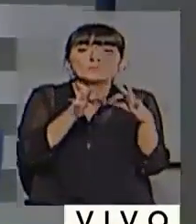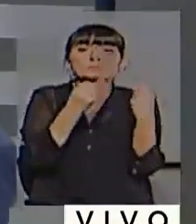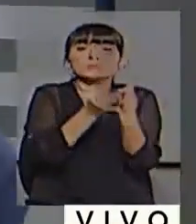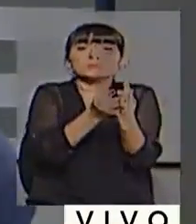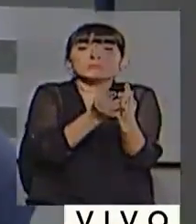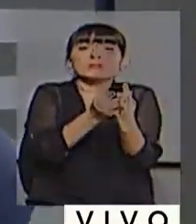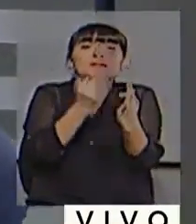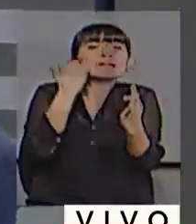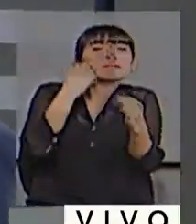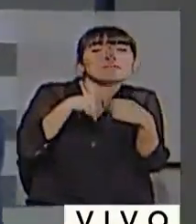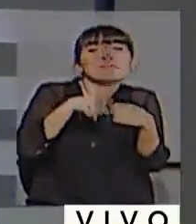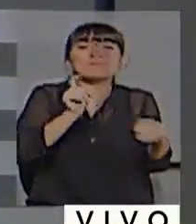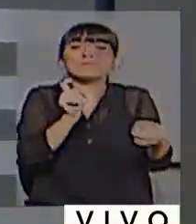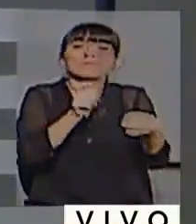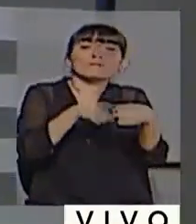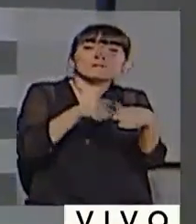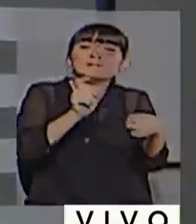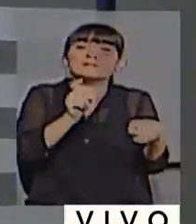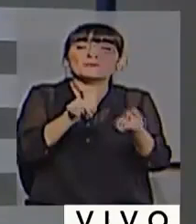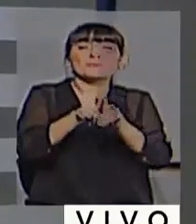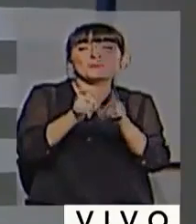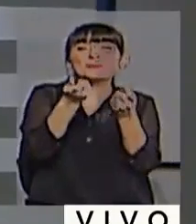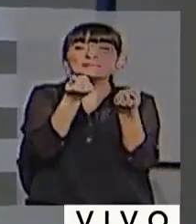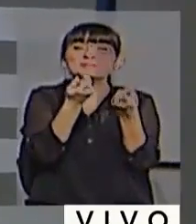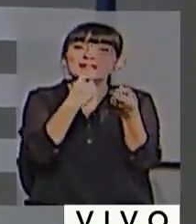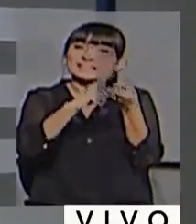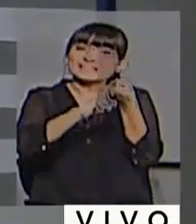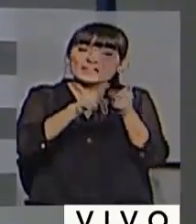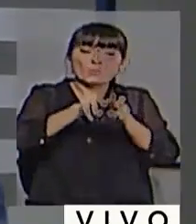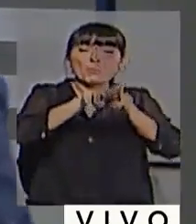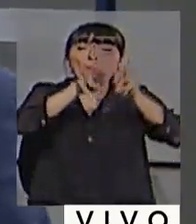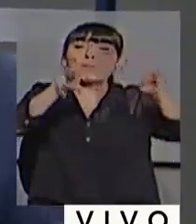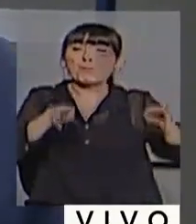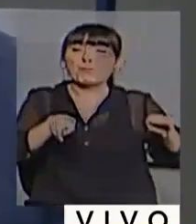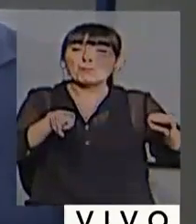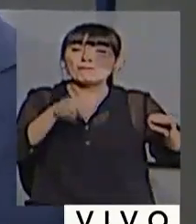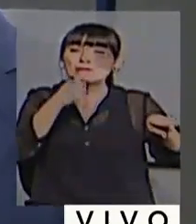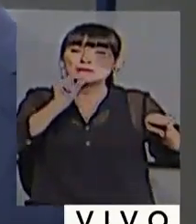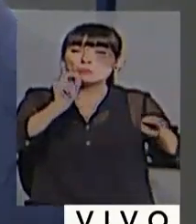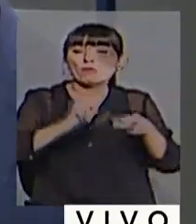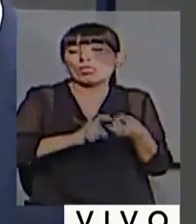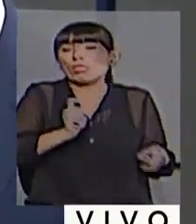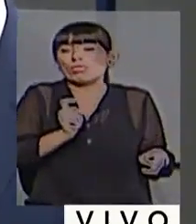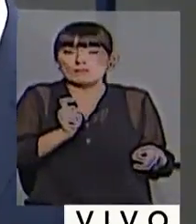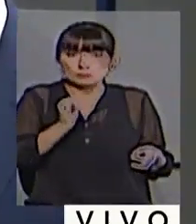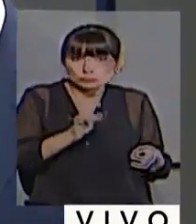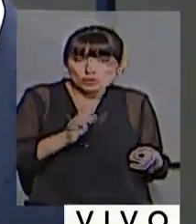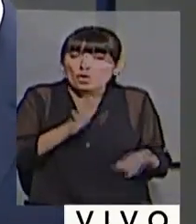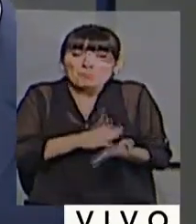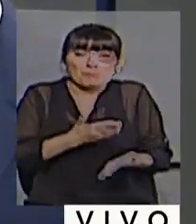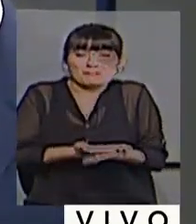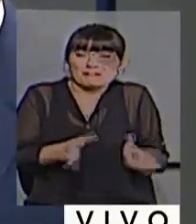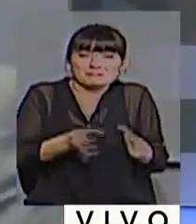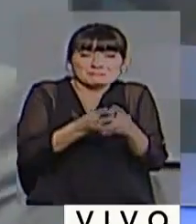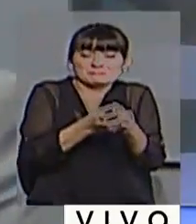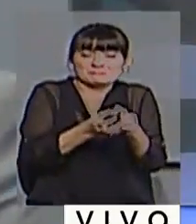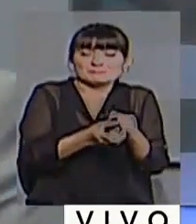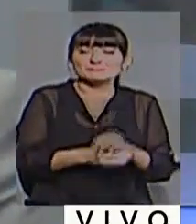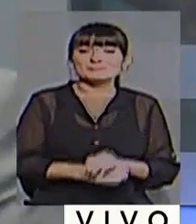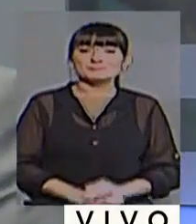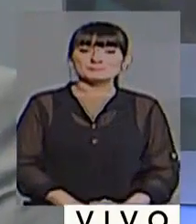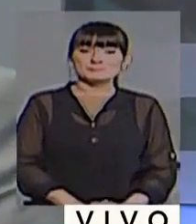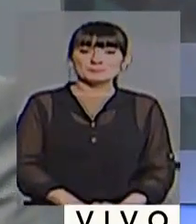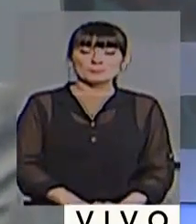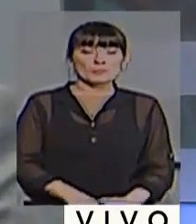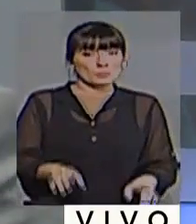no se están divorciando, están en camas separadas, besos sin amor. ¿Cómo están? Mira, primero comentar respecto